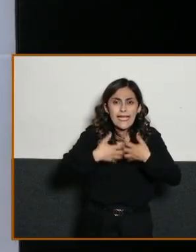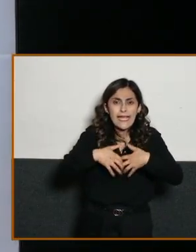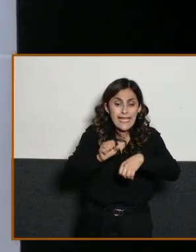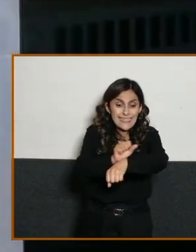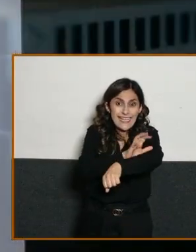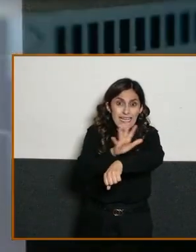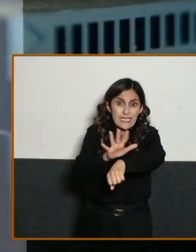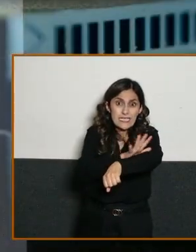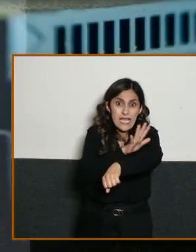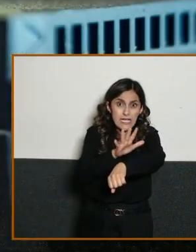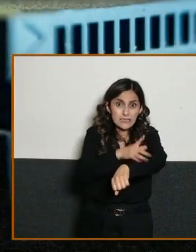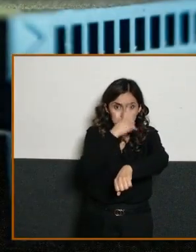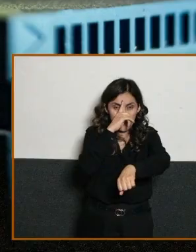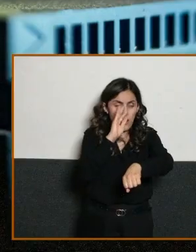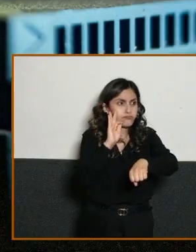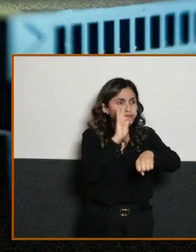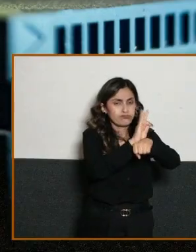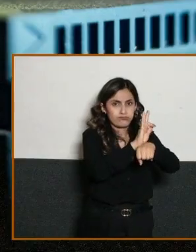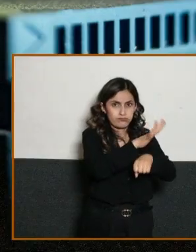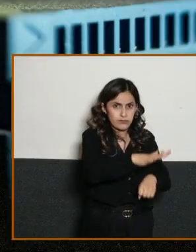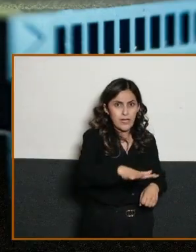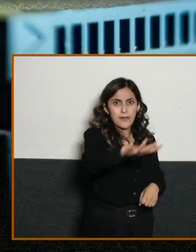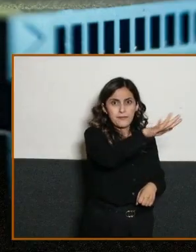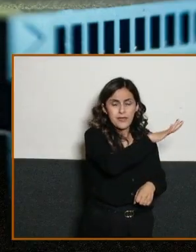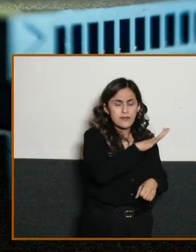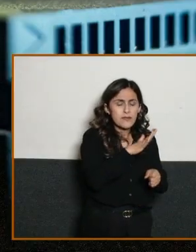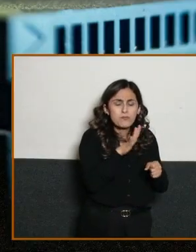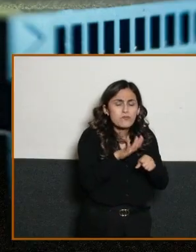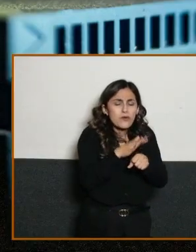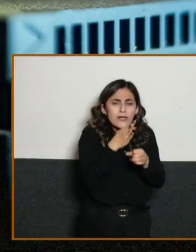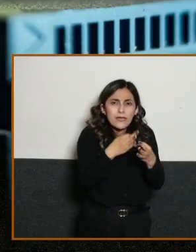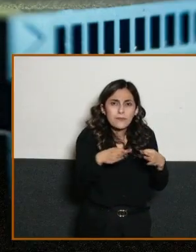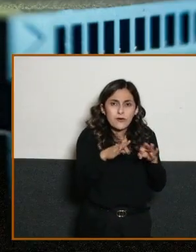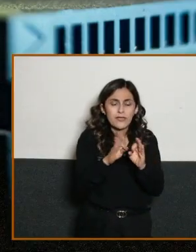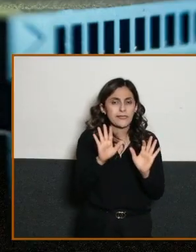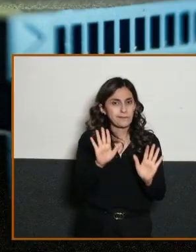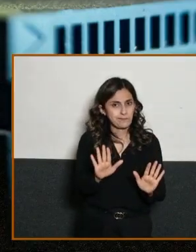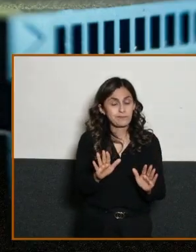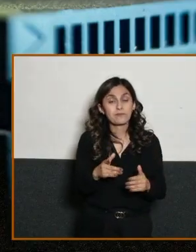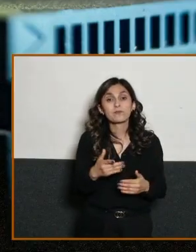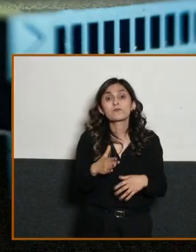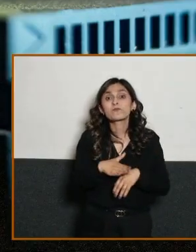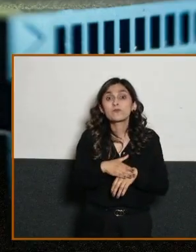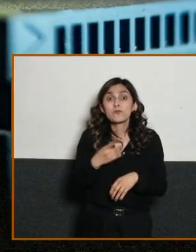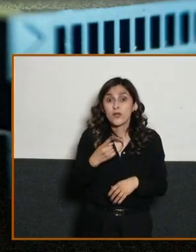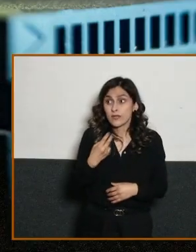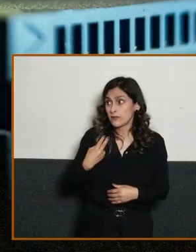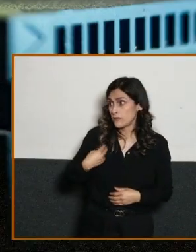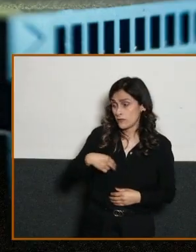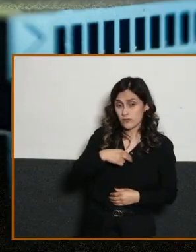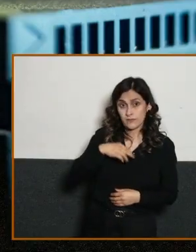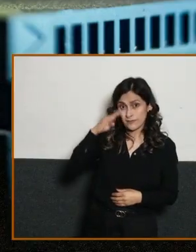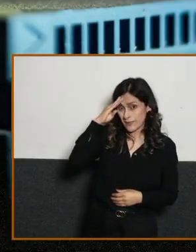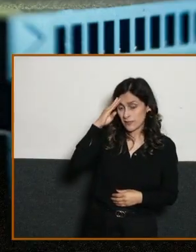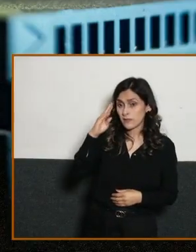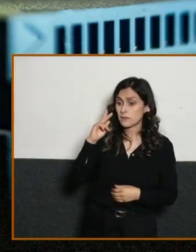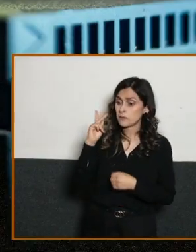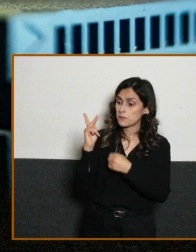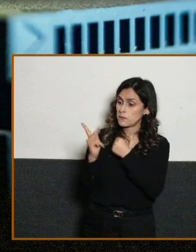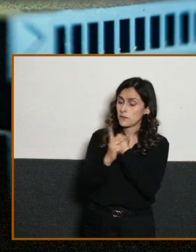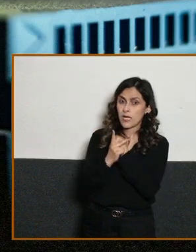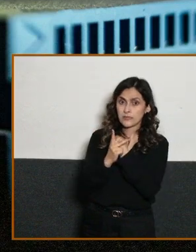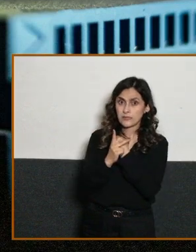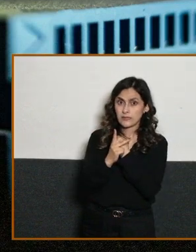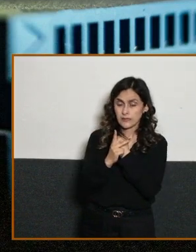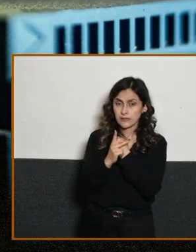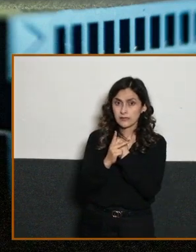o energías verdes. Porque por un lado, no podemos darnos el lujo de ser un país que tiene